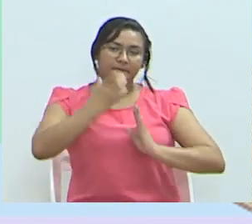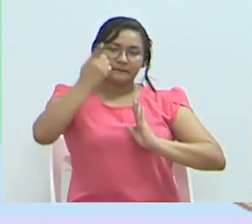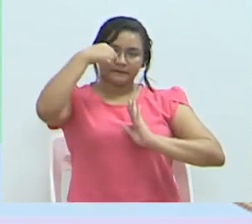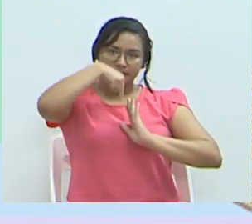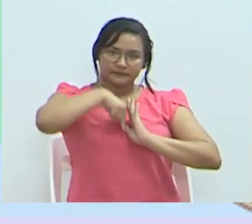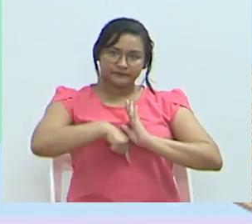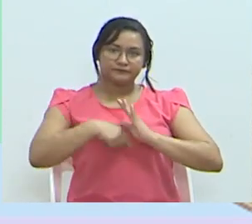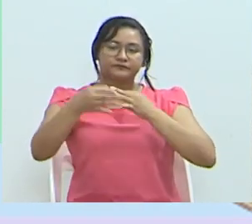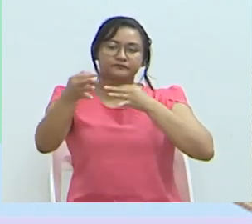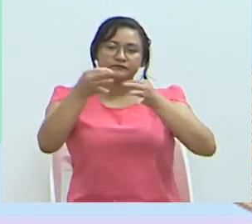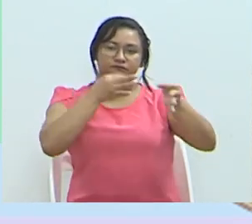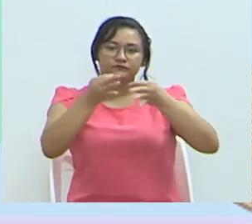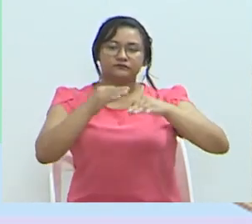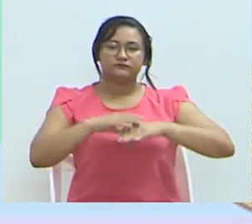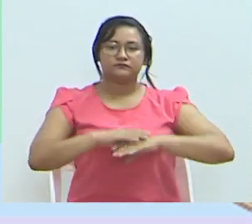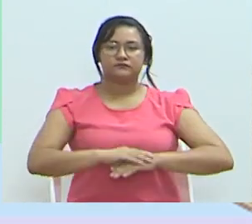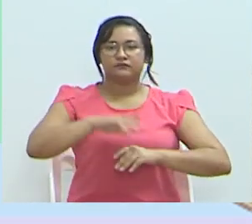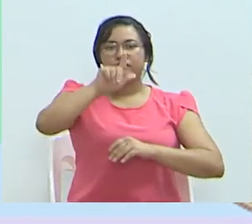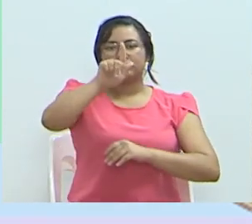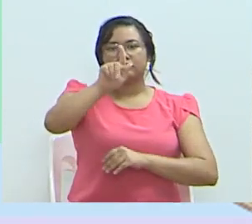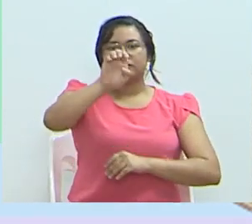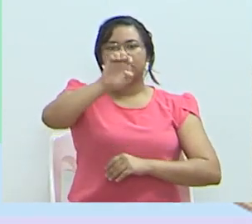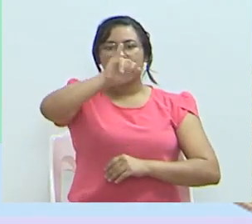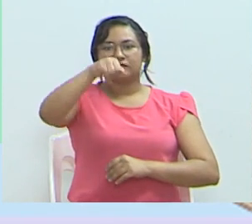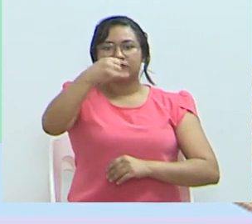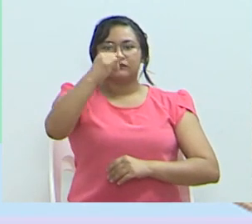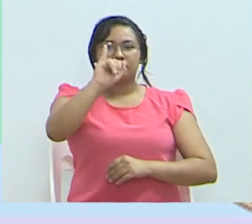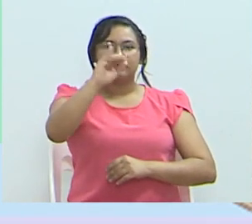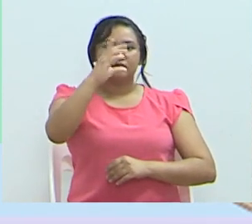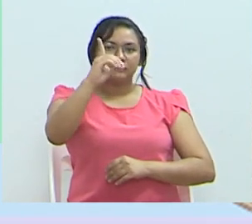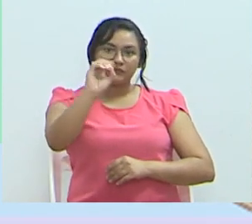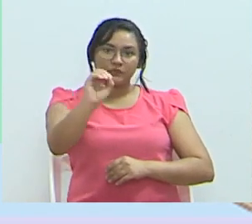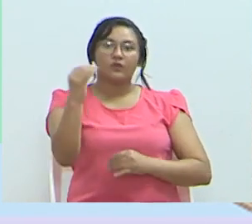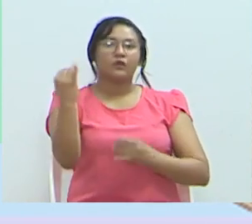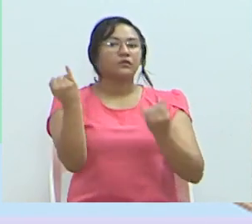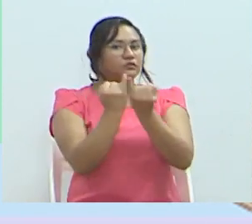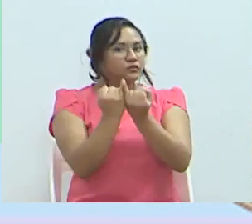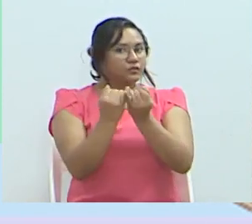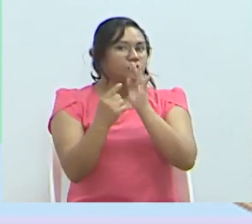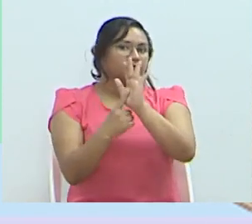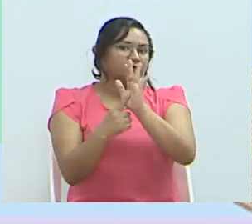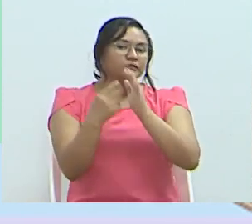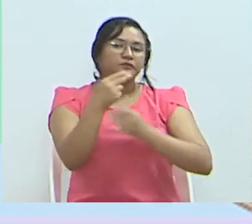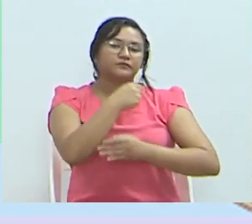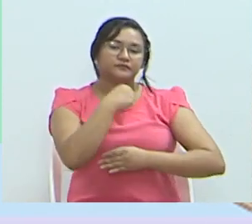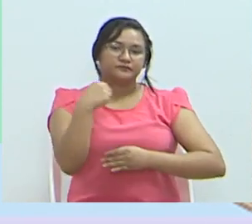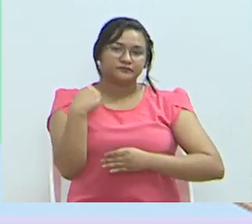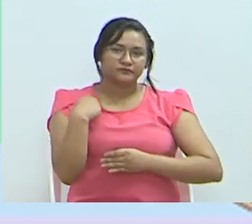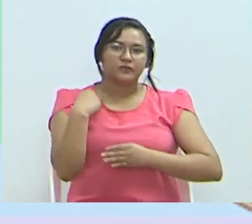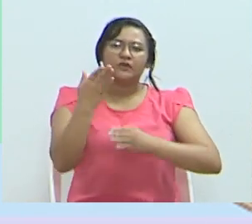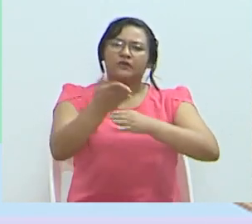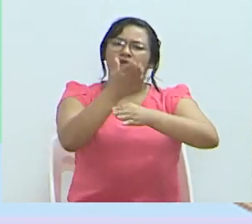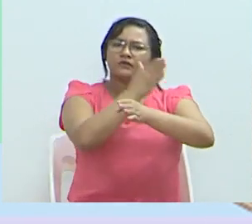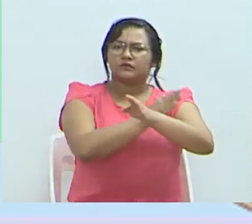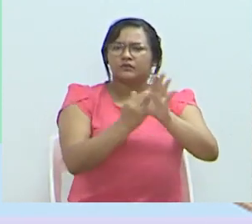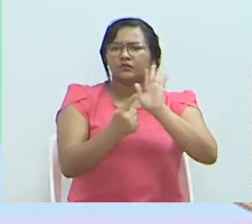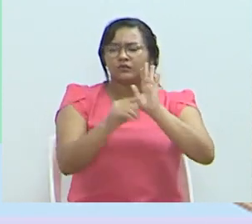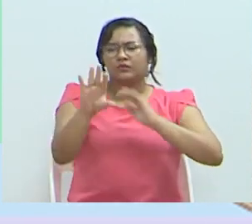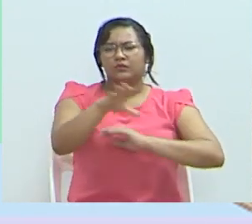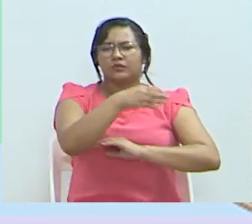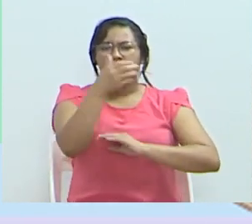aparatos. Un tejido es la asociación de células que tienen la misma estructura y función. Un órgano está formado por un conjunto